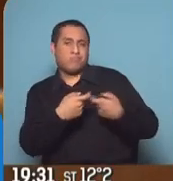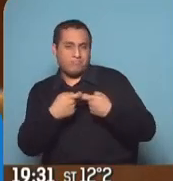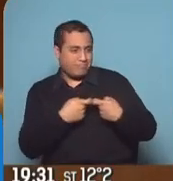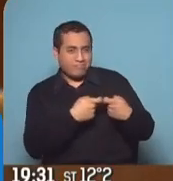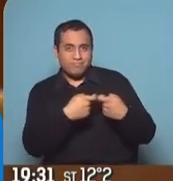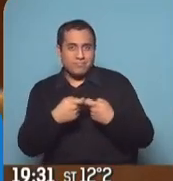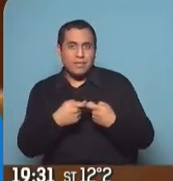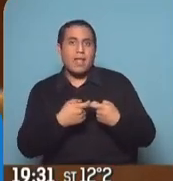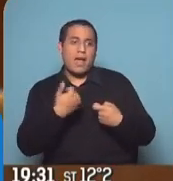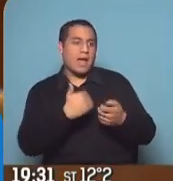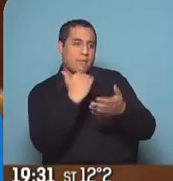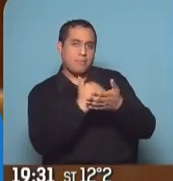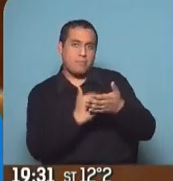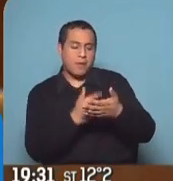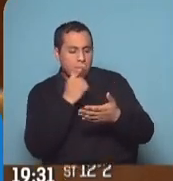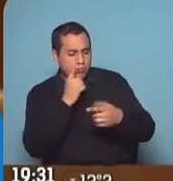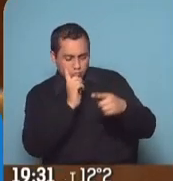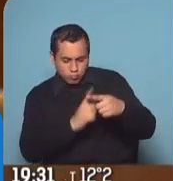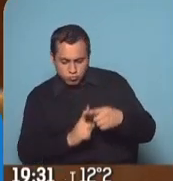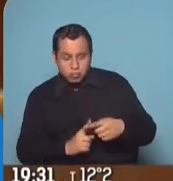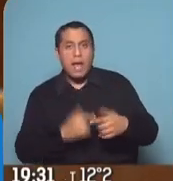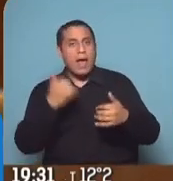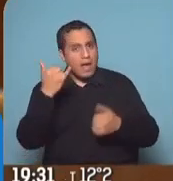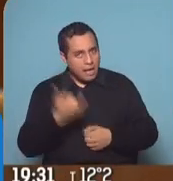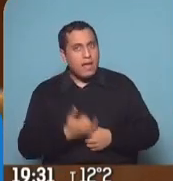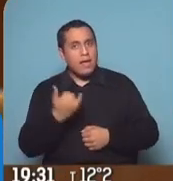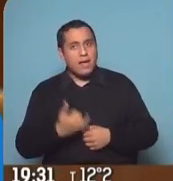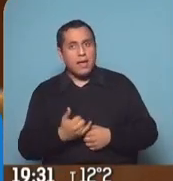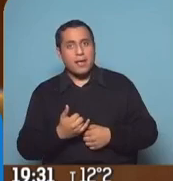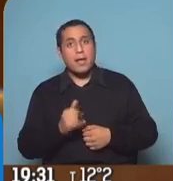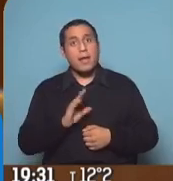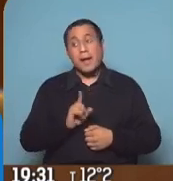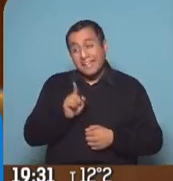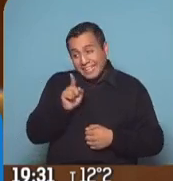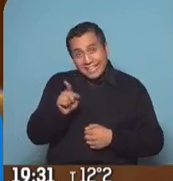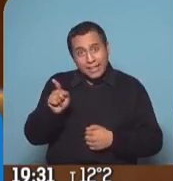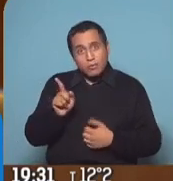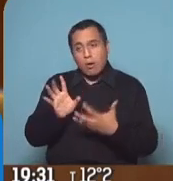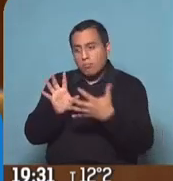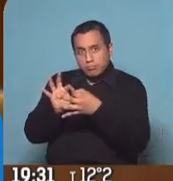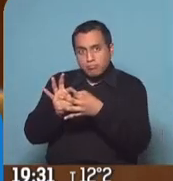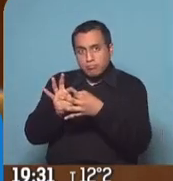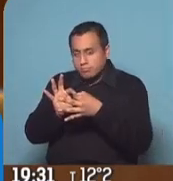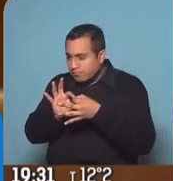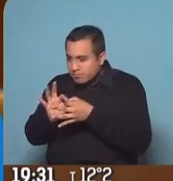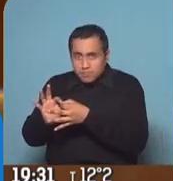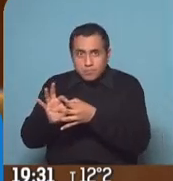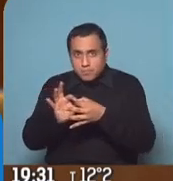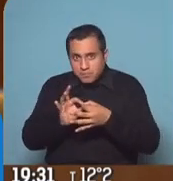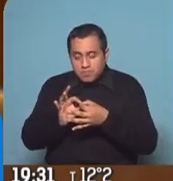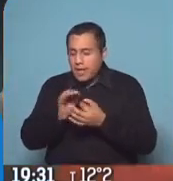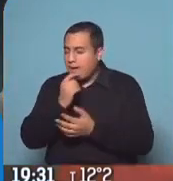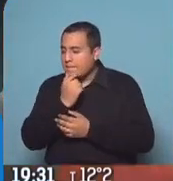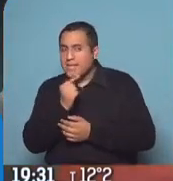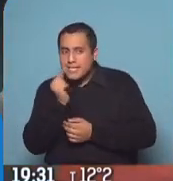esos electores Fernando, y sin embargo, esa unión para no darle los votos